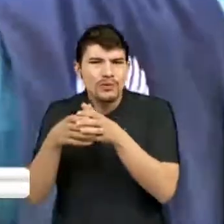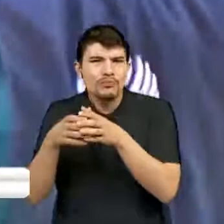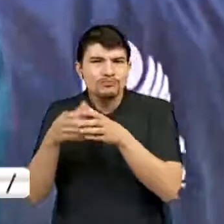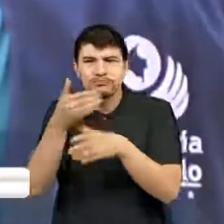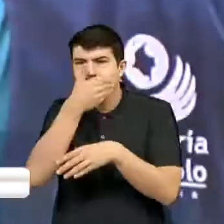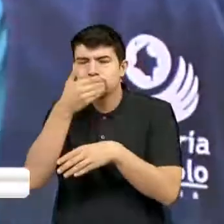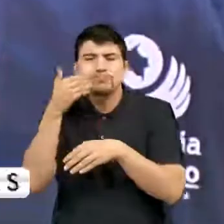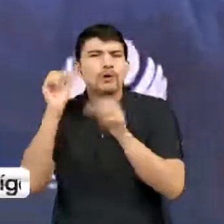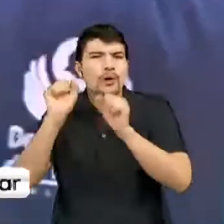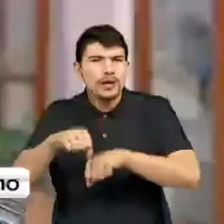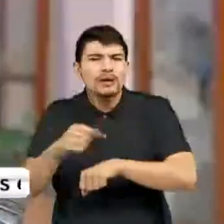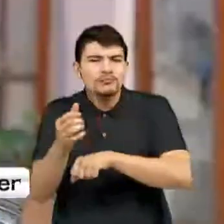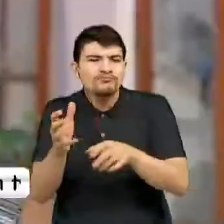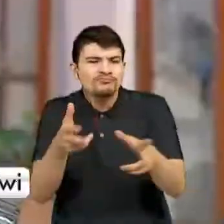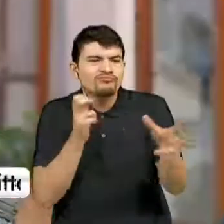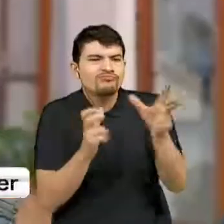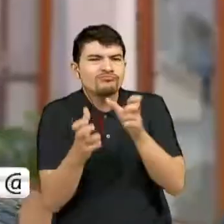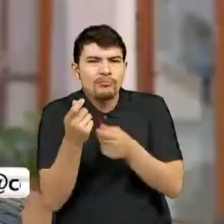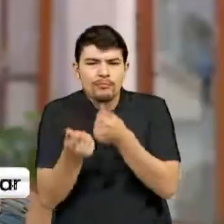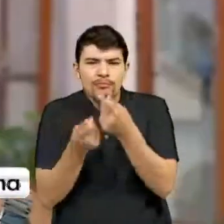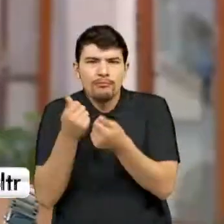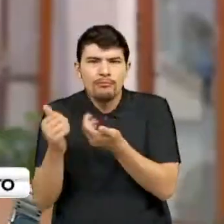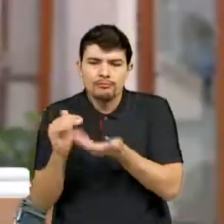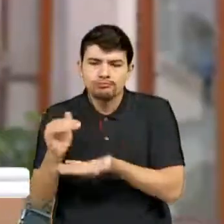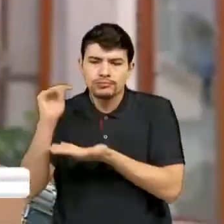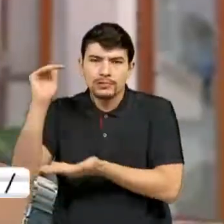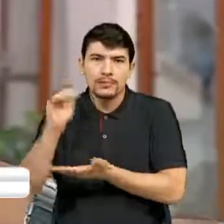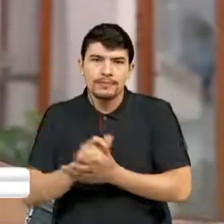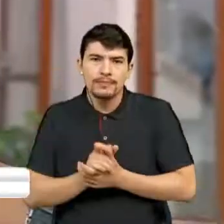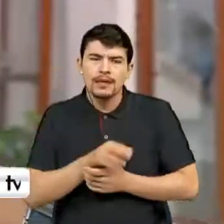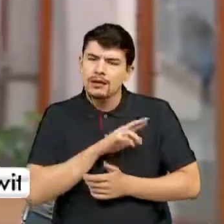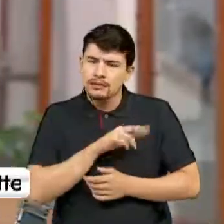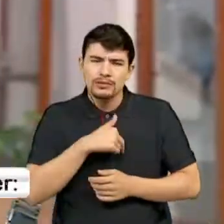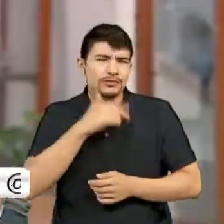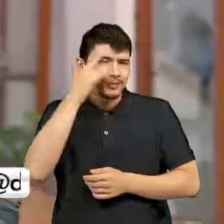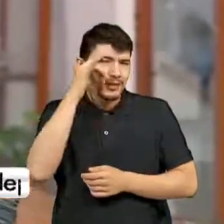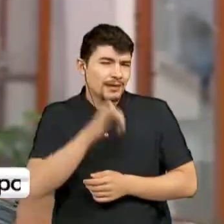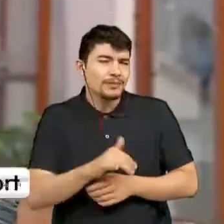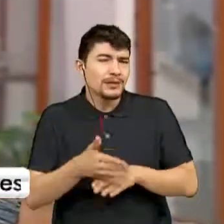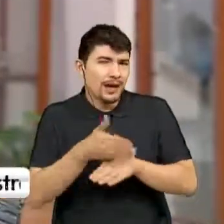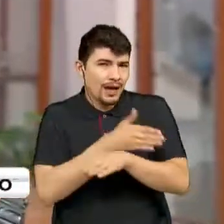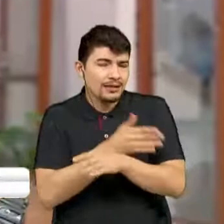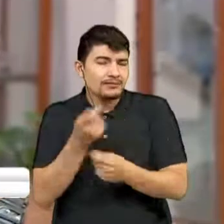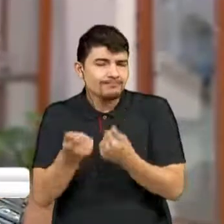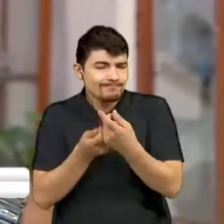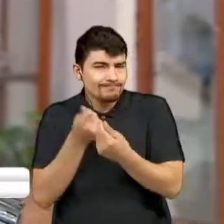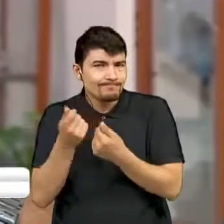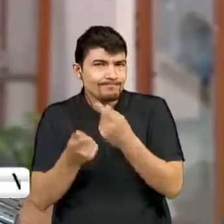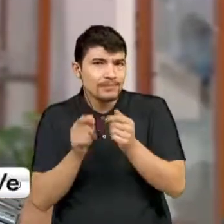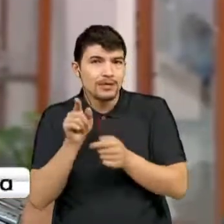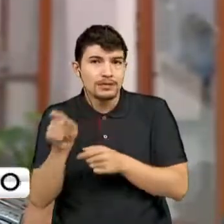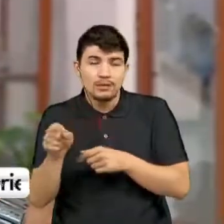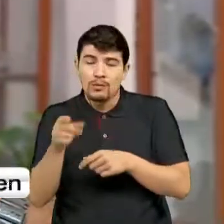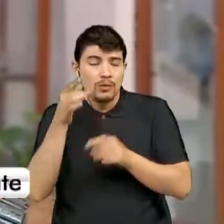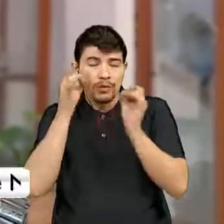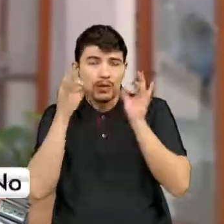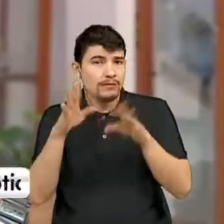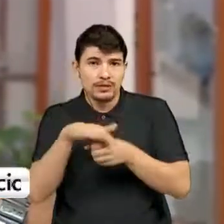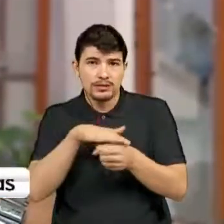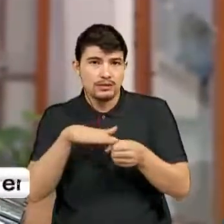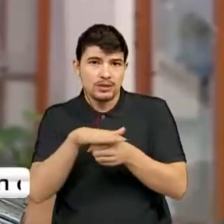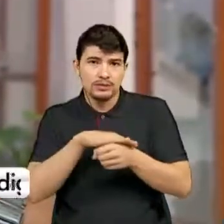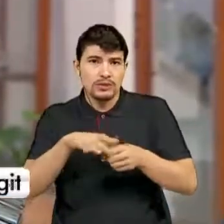recaudar recursos creemos y entendemos que si ha habido algún tipo de negociación es un delito de lesa humanidad